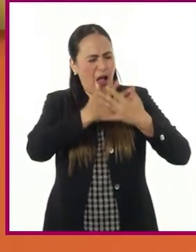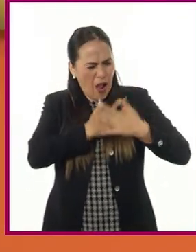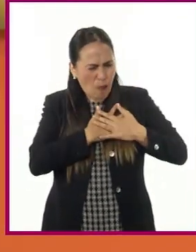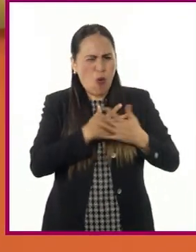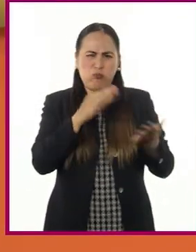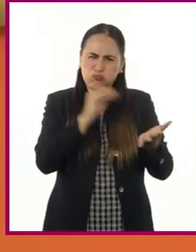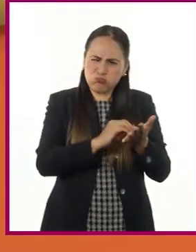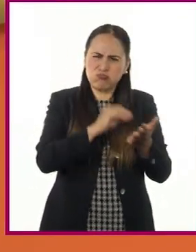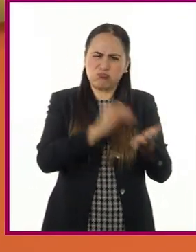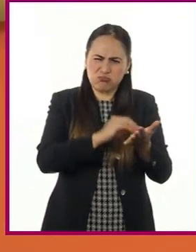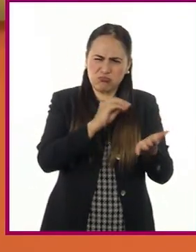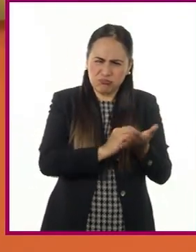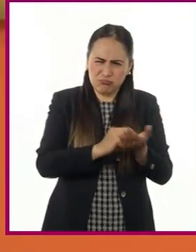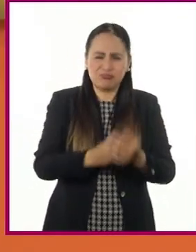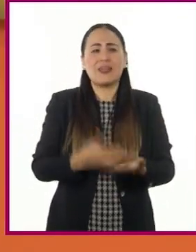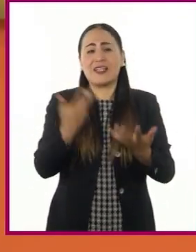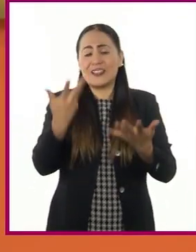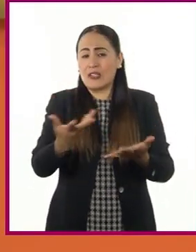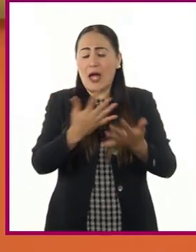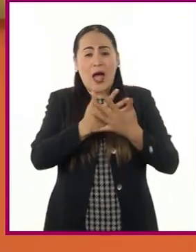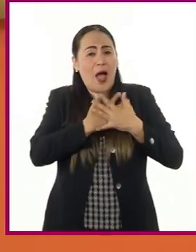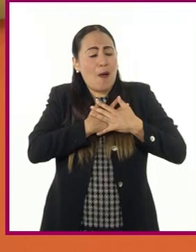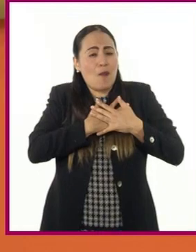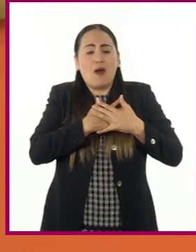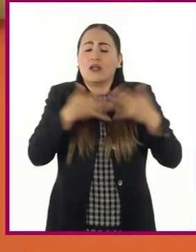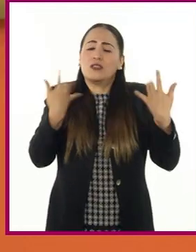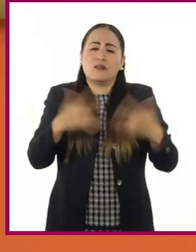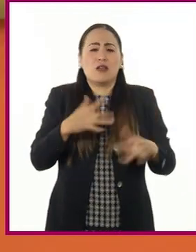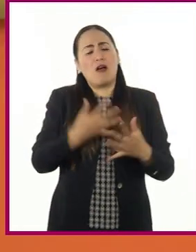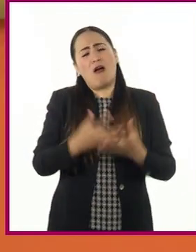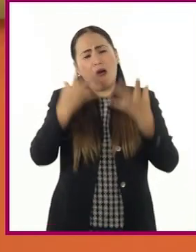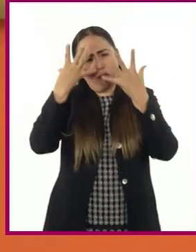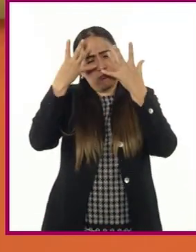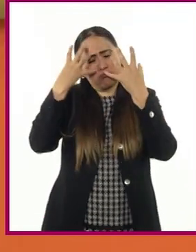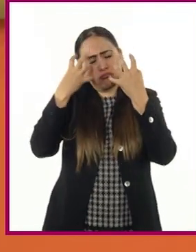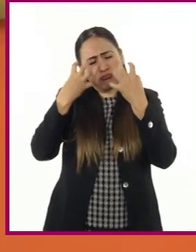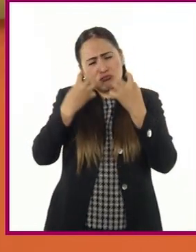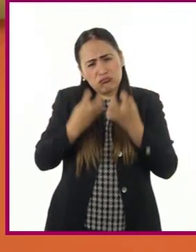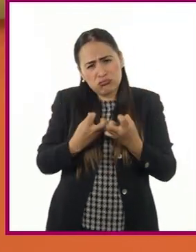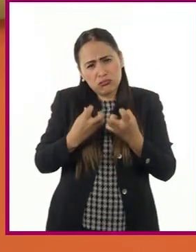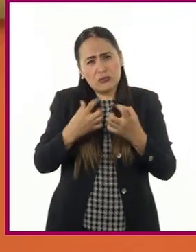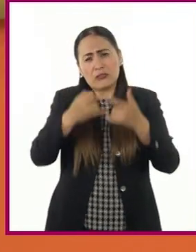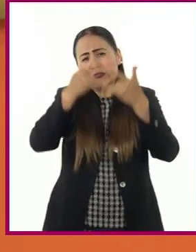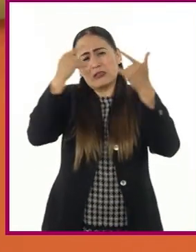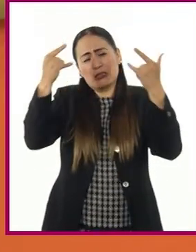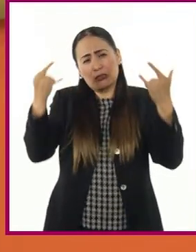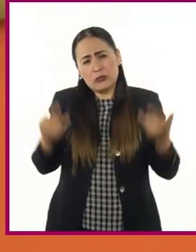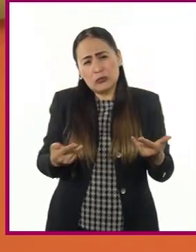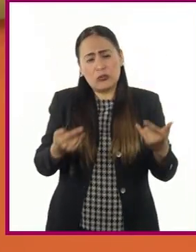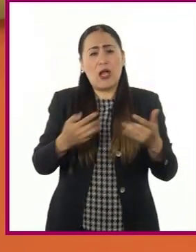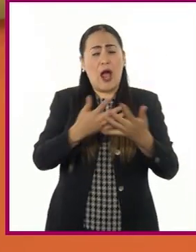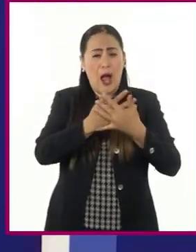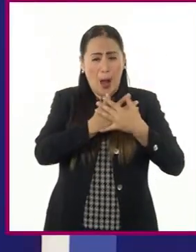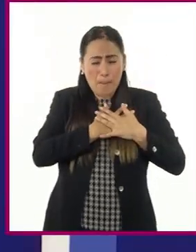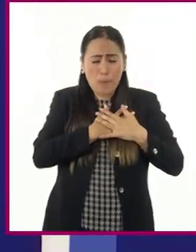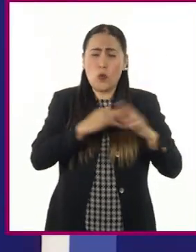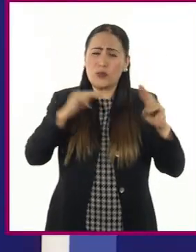un amor divino, dándole un toque trágico como si fuese un amor